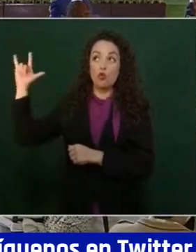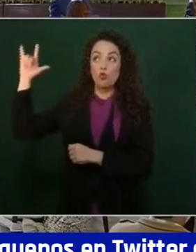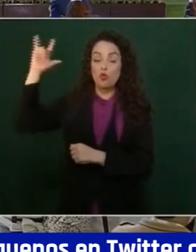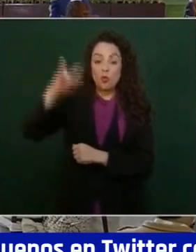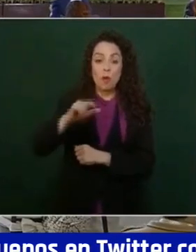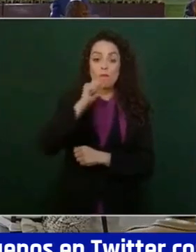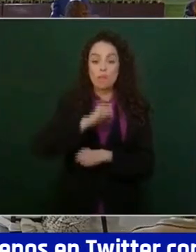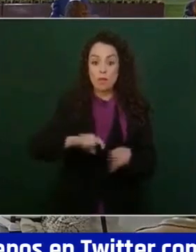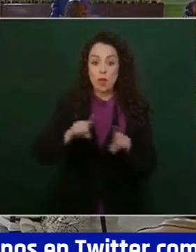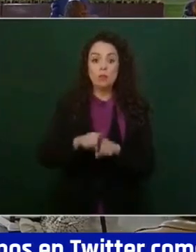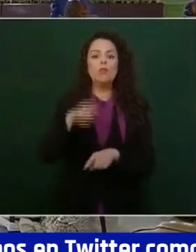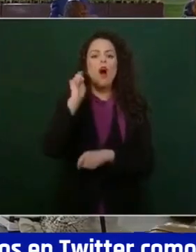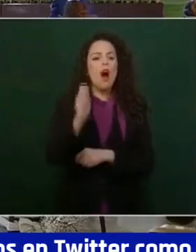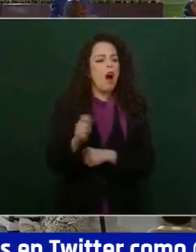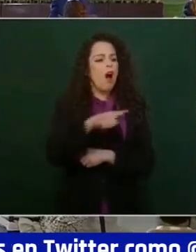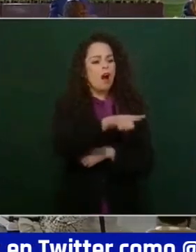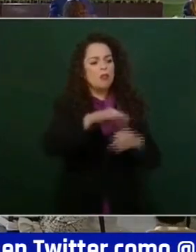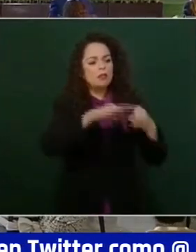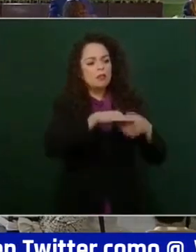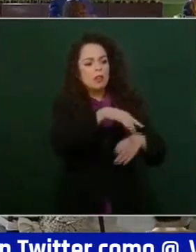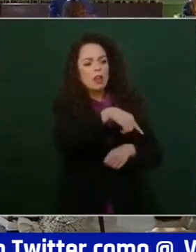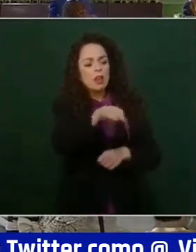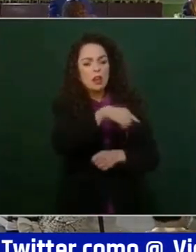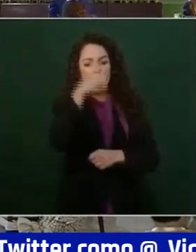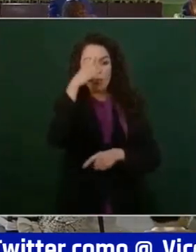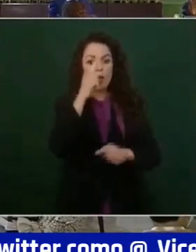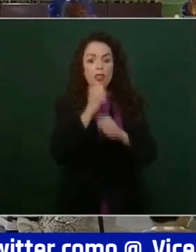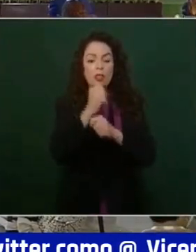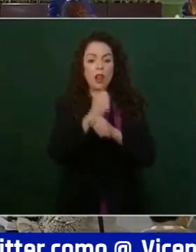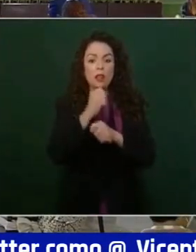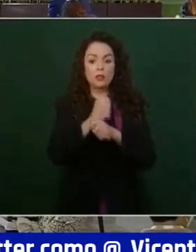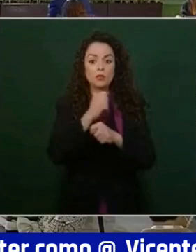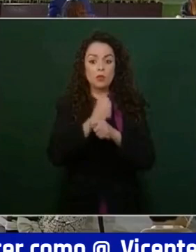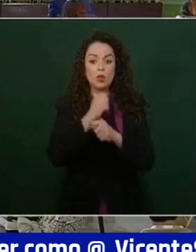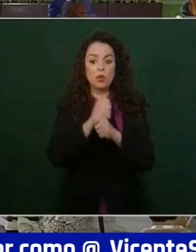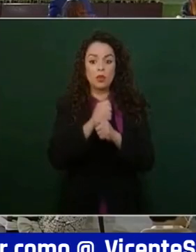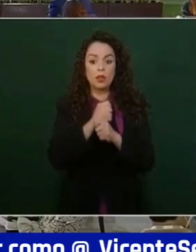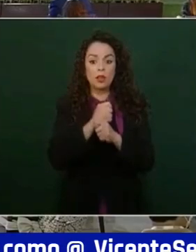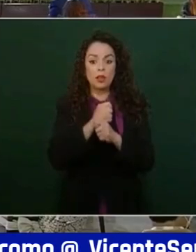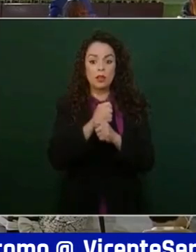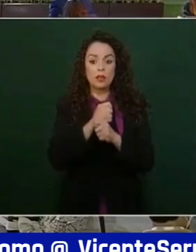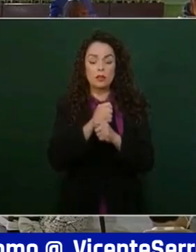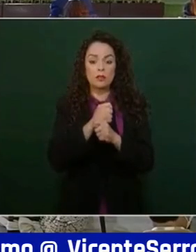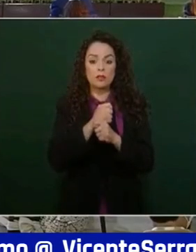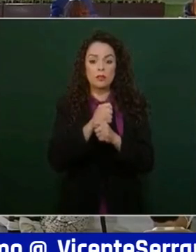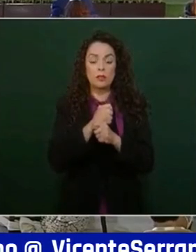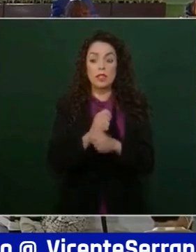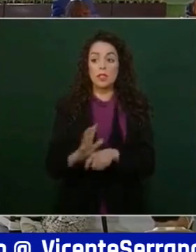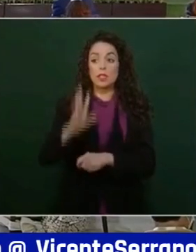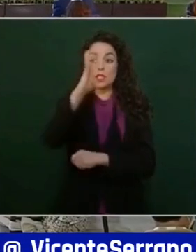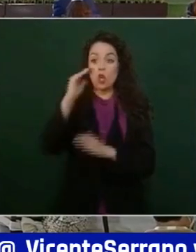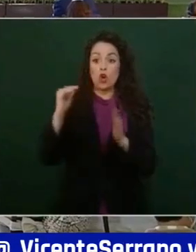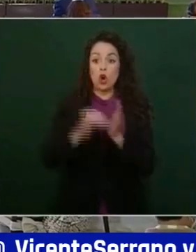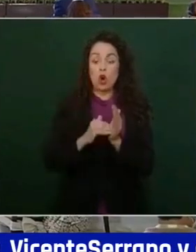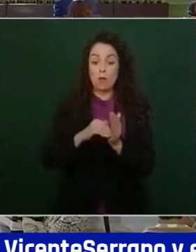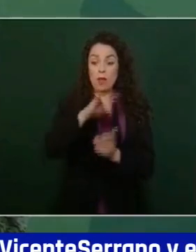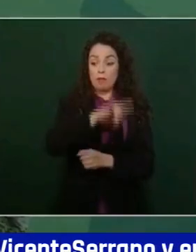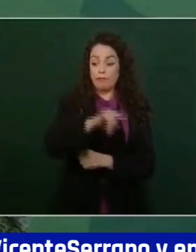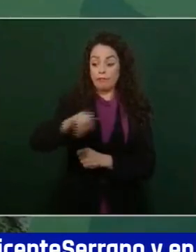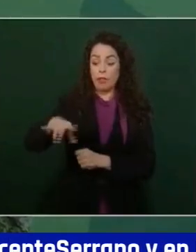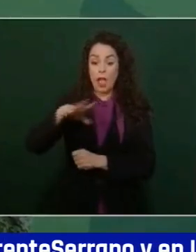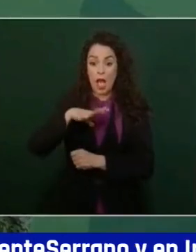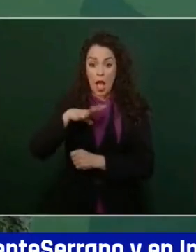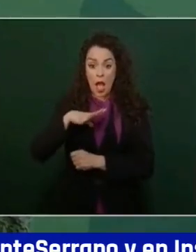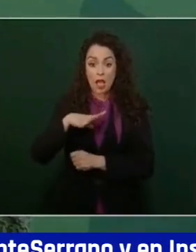suburbano en el primer semestre del 2023, pero donde también, además de los cinco mil cajones que tenemos, se encuentra una